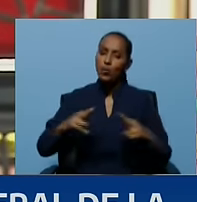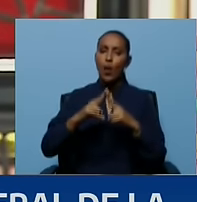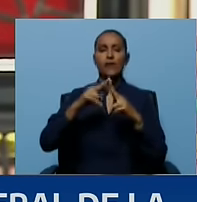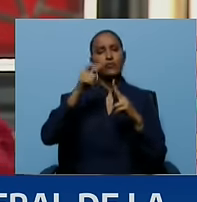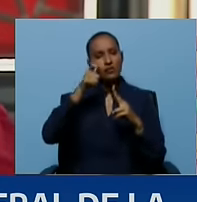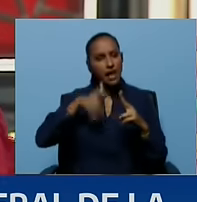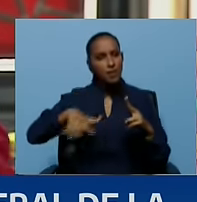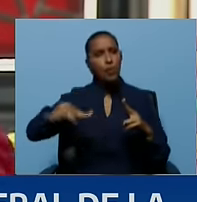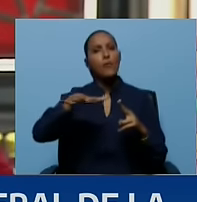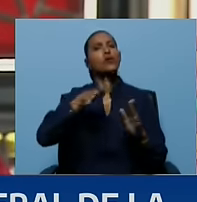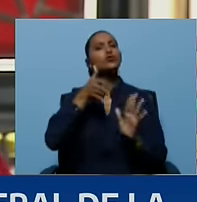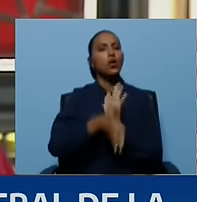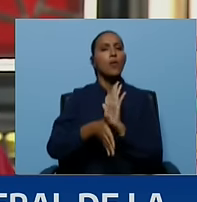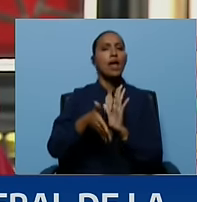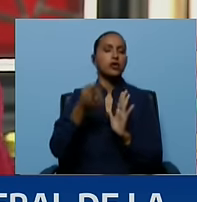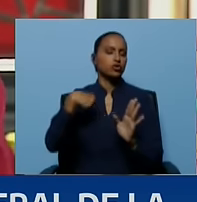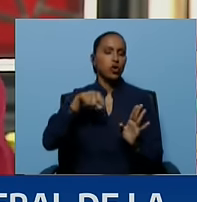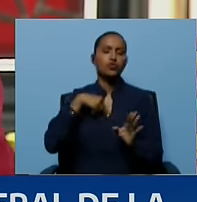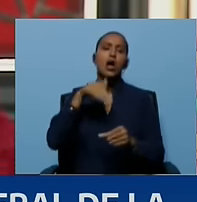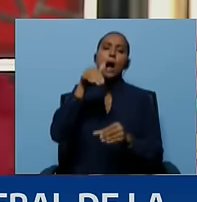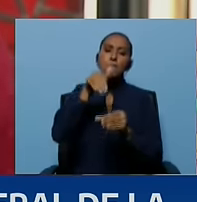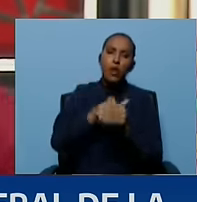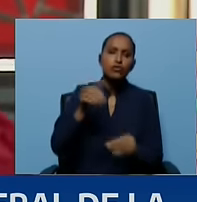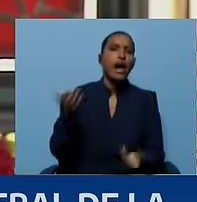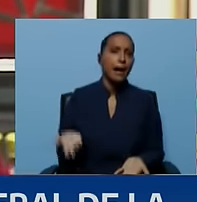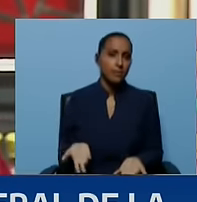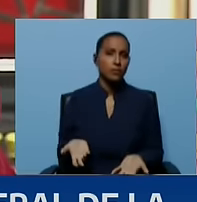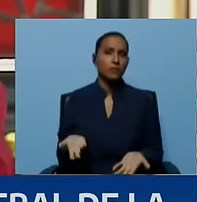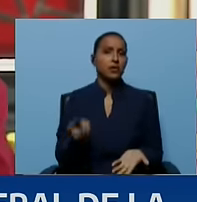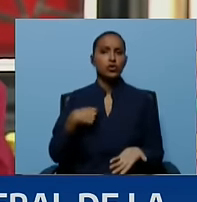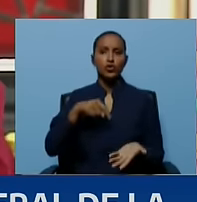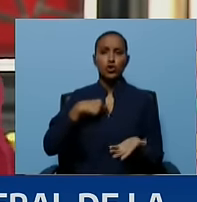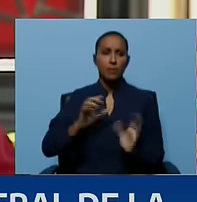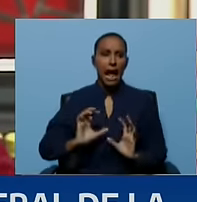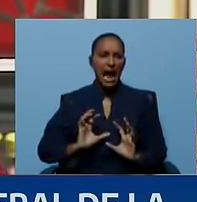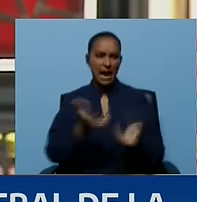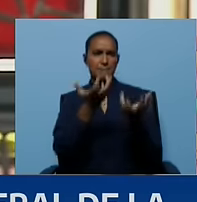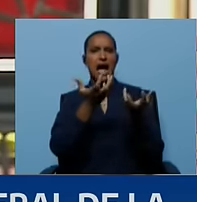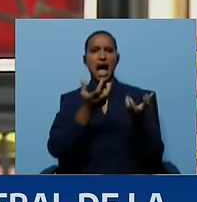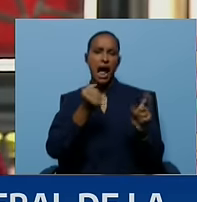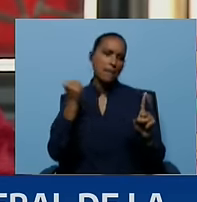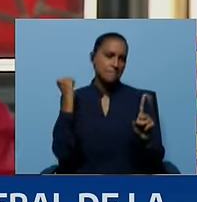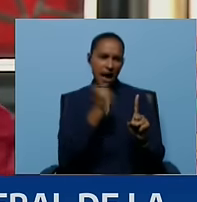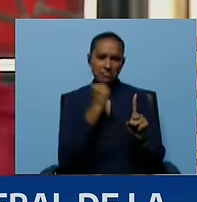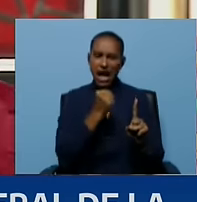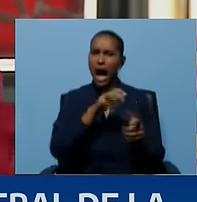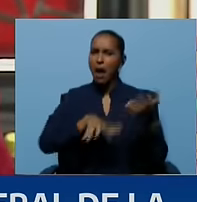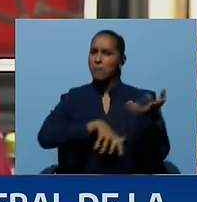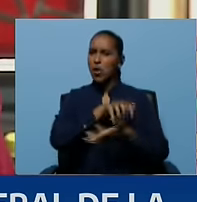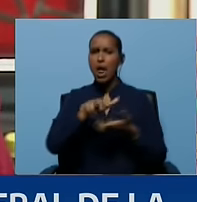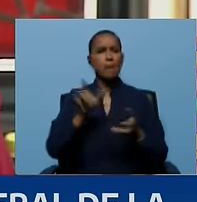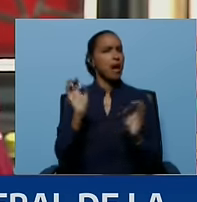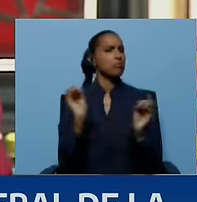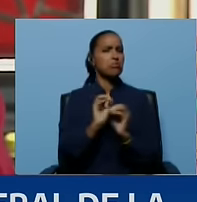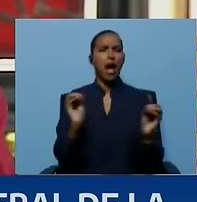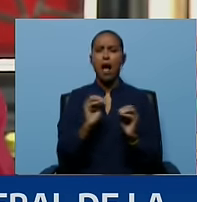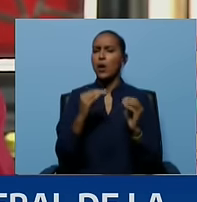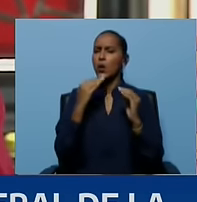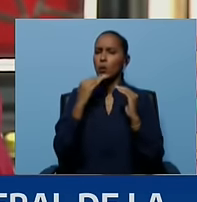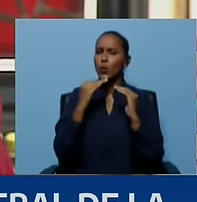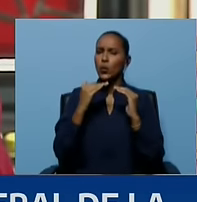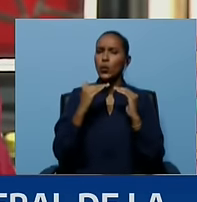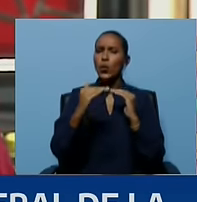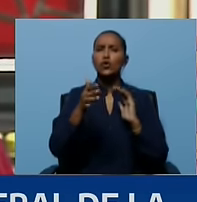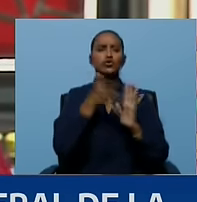votamos en medio de amenazas, que no votamos para ir a quemar a nadie, para ir a matar a nadie, para ir a destruir un centro de salud.